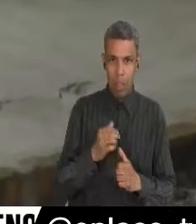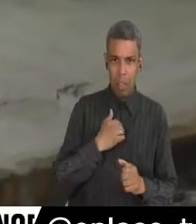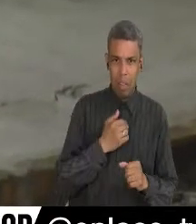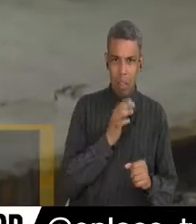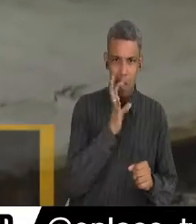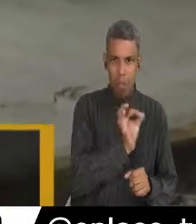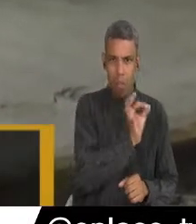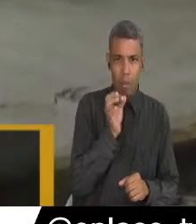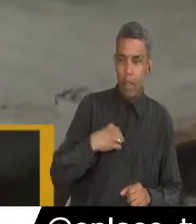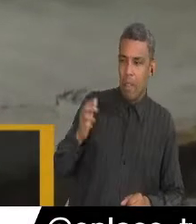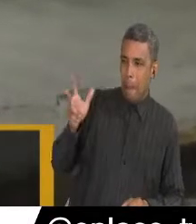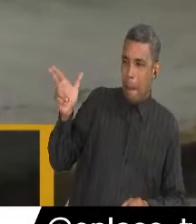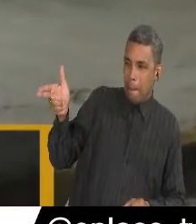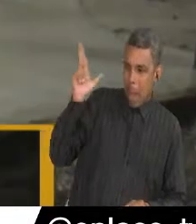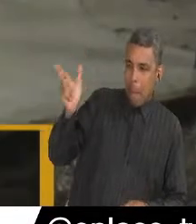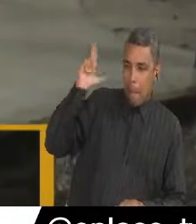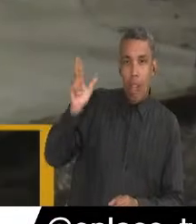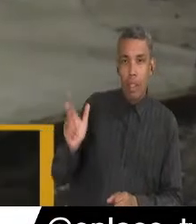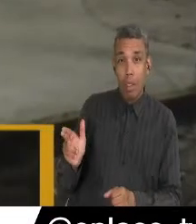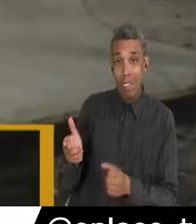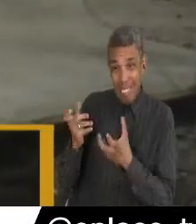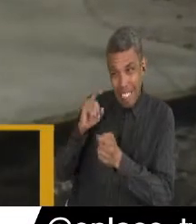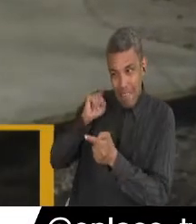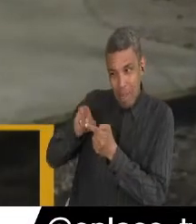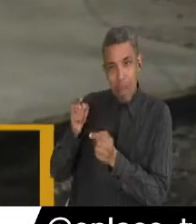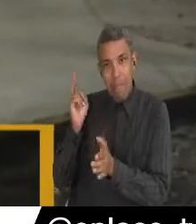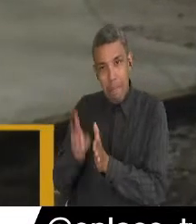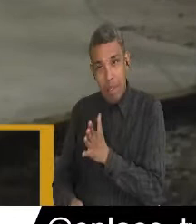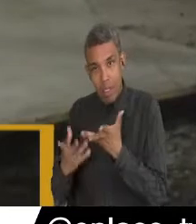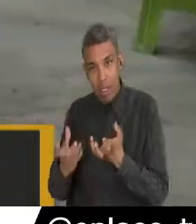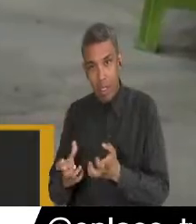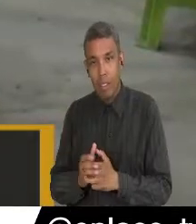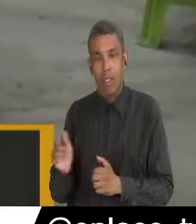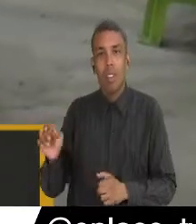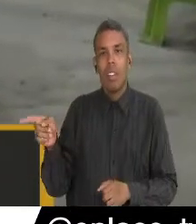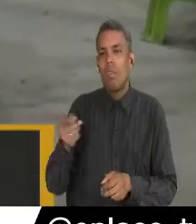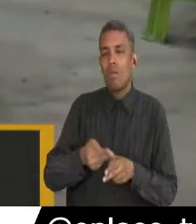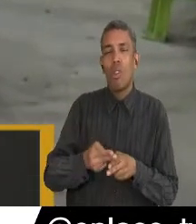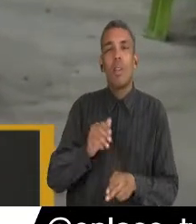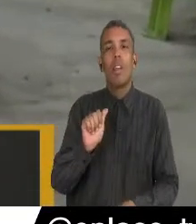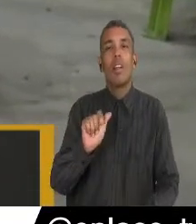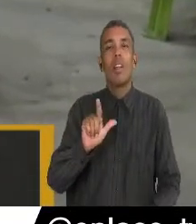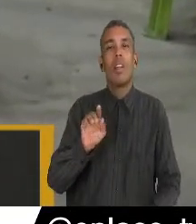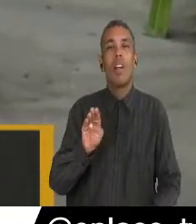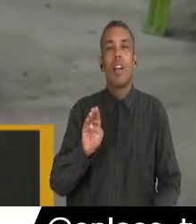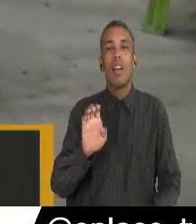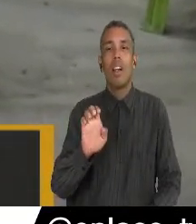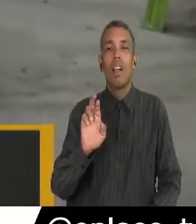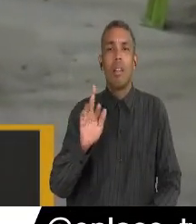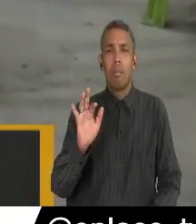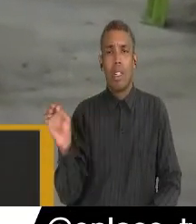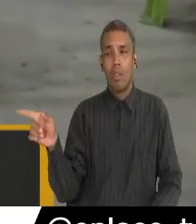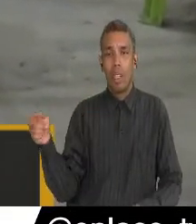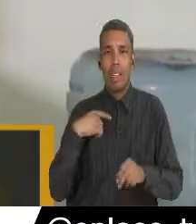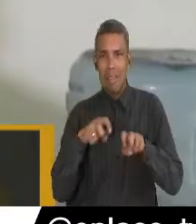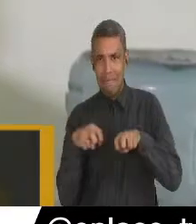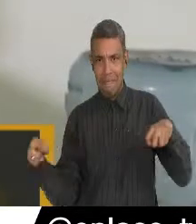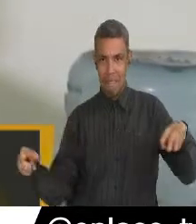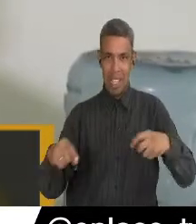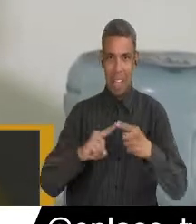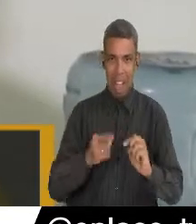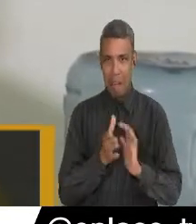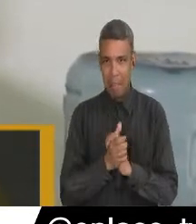contra Alberto Solano Pérez, de 32 años, quien según algunos testigos se encontraba jugando una partida de cartas. En horas de la noche